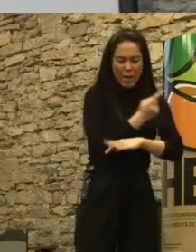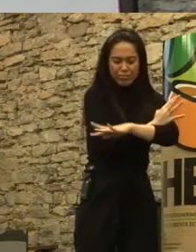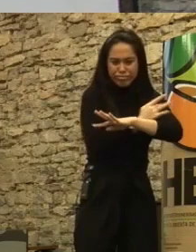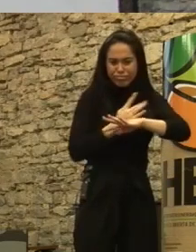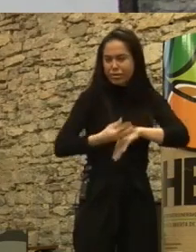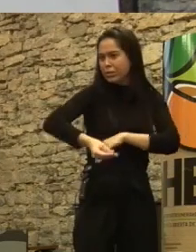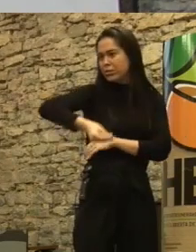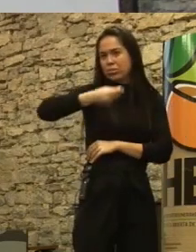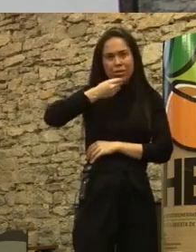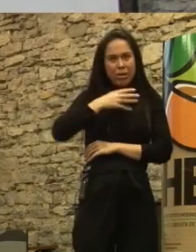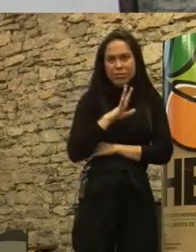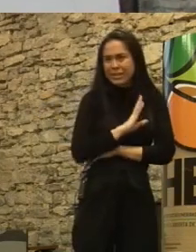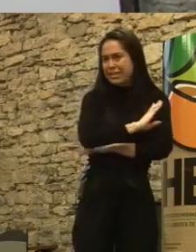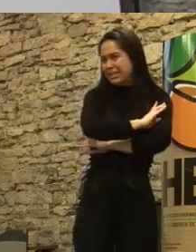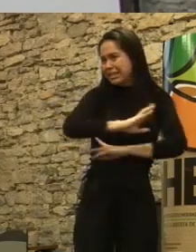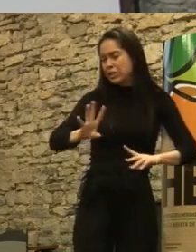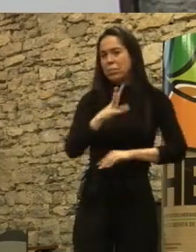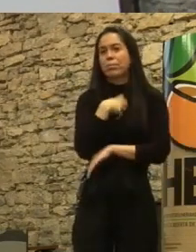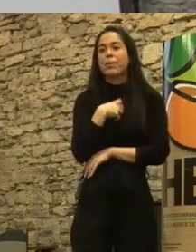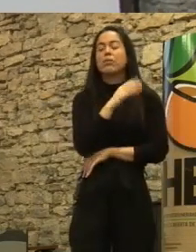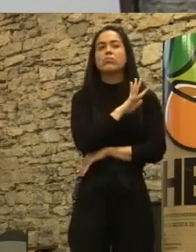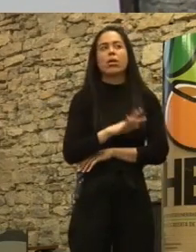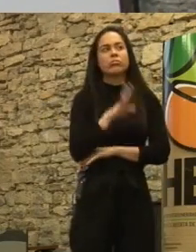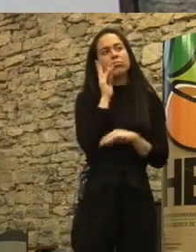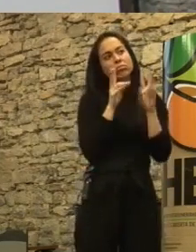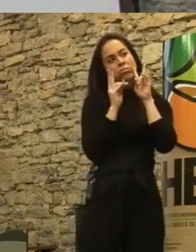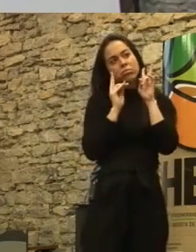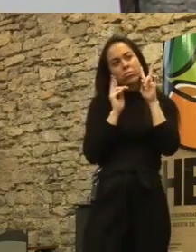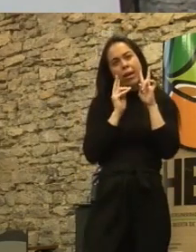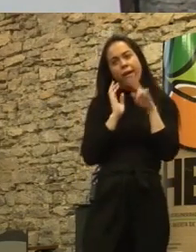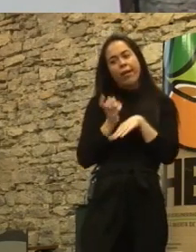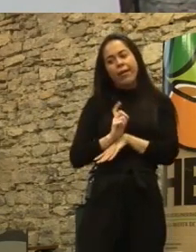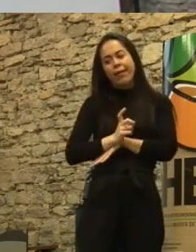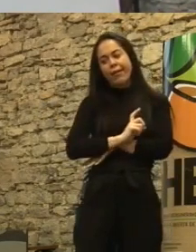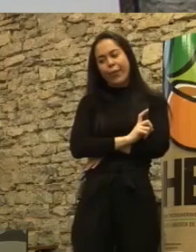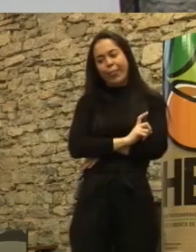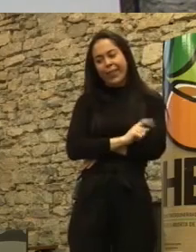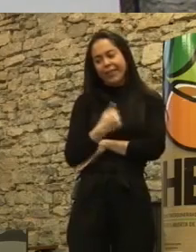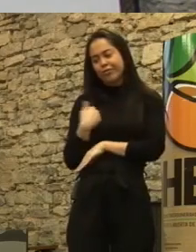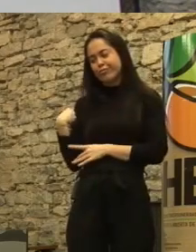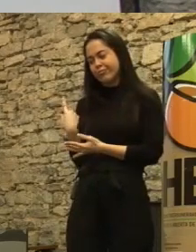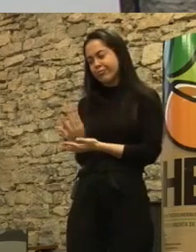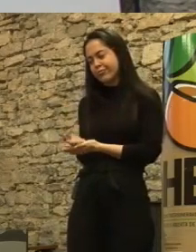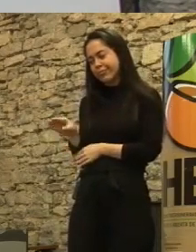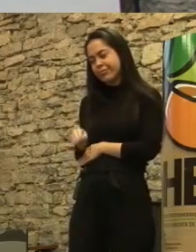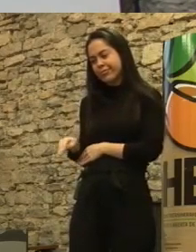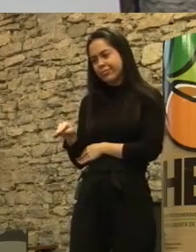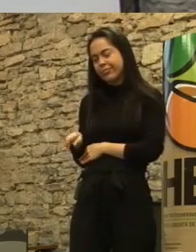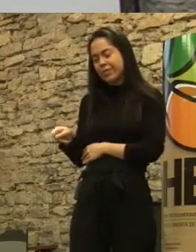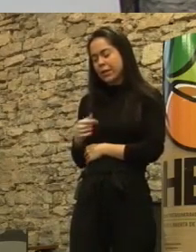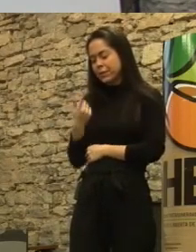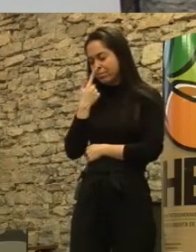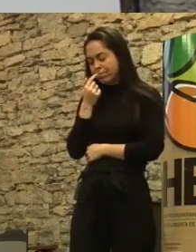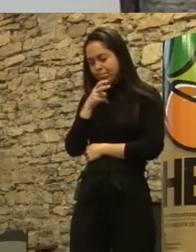siglos. Se da cuenta que los roedores que él conocía a la perfección tienen una concentración genética en el